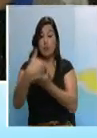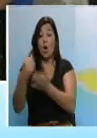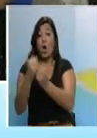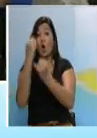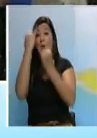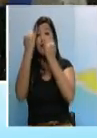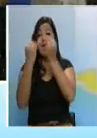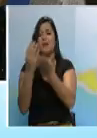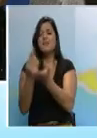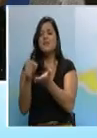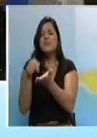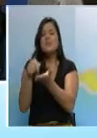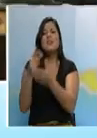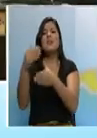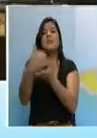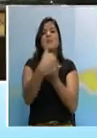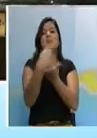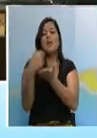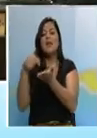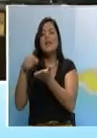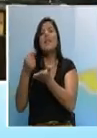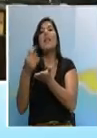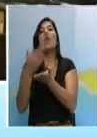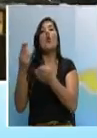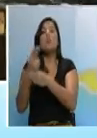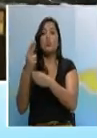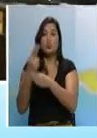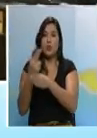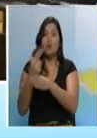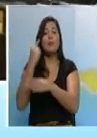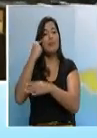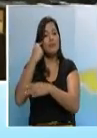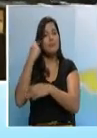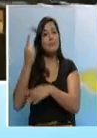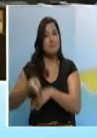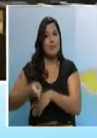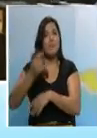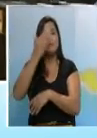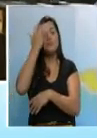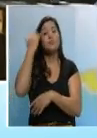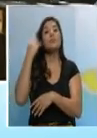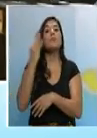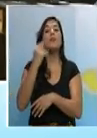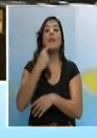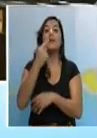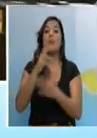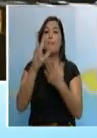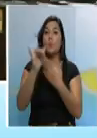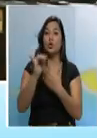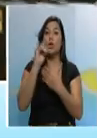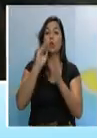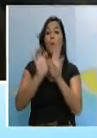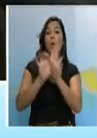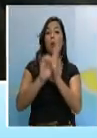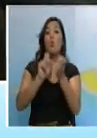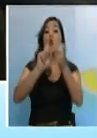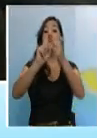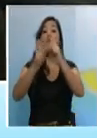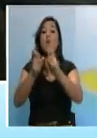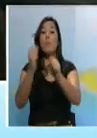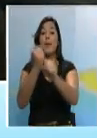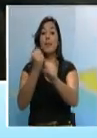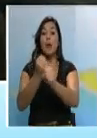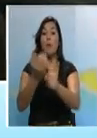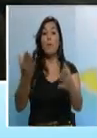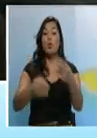iniciativas que se refieren a más ingresos para el fisco. Y mencionan proyectos como lo que es la reforma al empleo público y